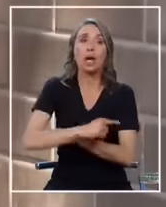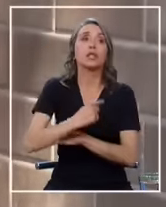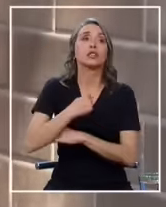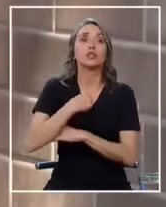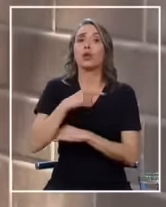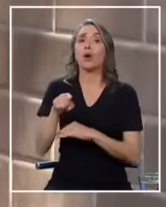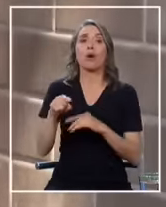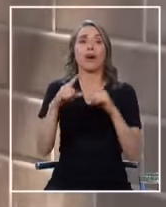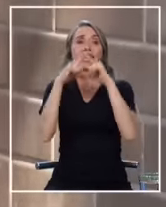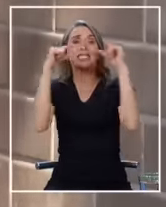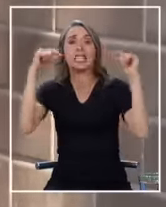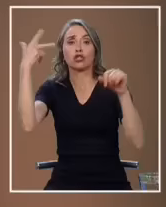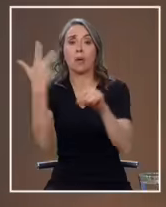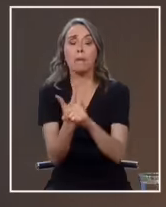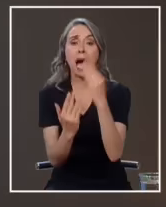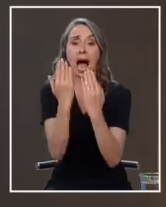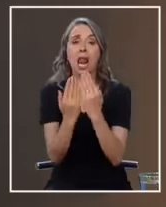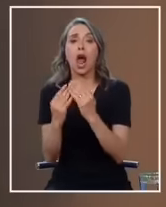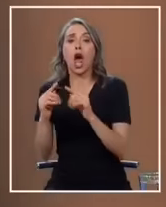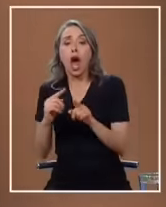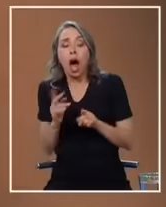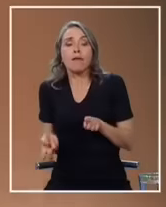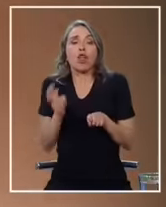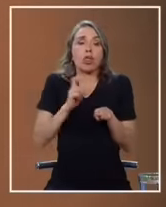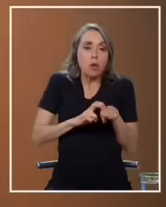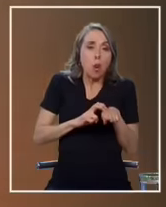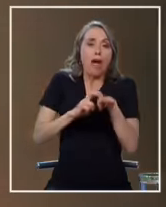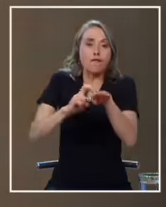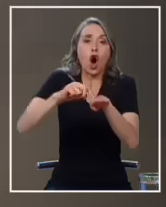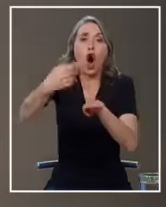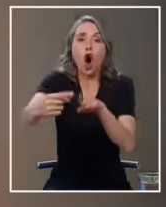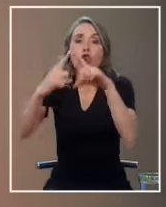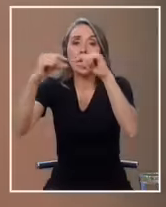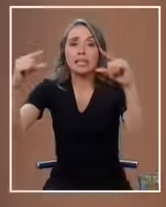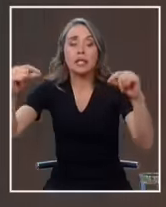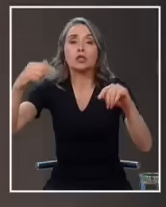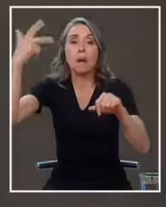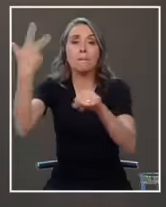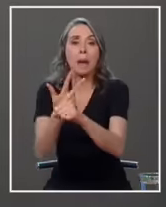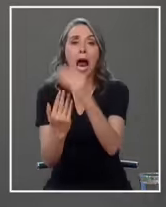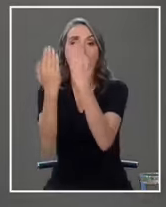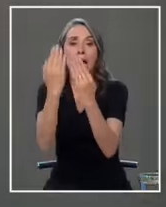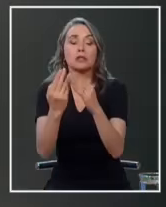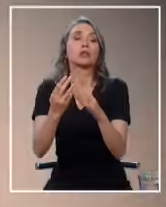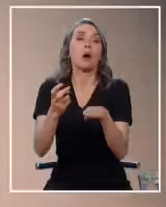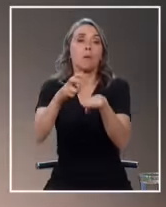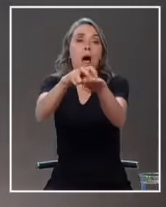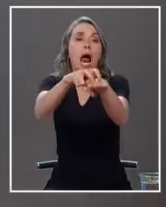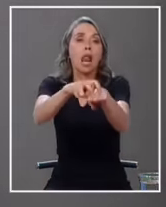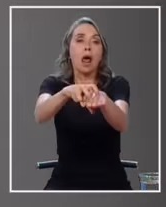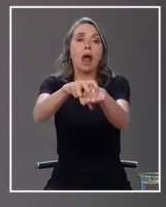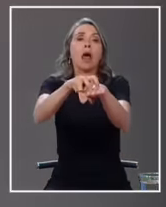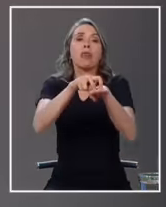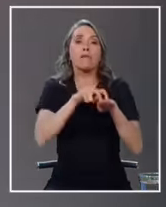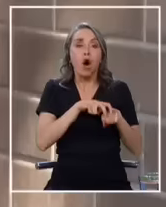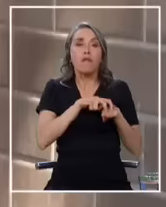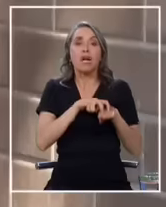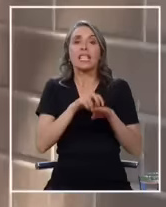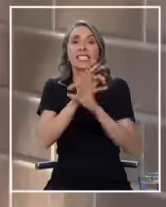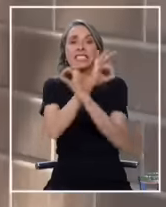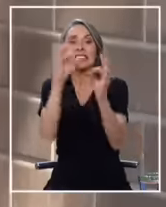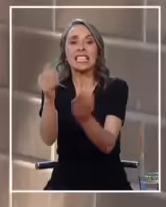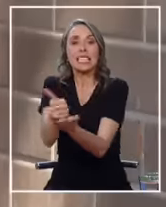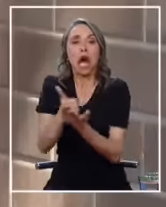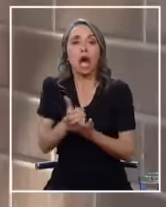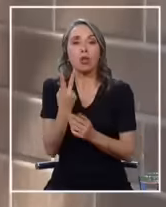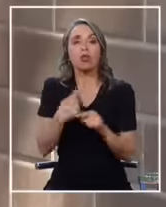irme a otras estaciones, llegar a la otra estación, darme cuenta que en esa estación también está malo el ascensor, devolverme a otra. En esta ocasión no me brindaron ninguna ayuda y han sido como